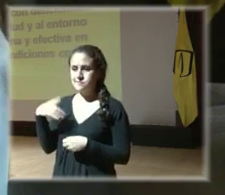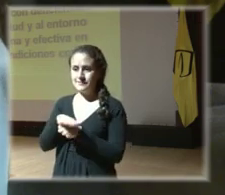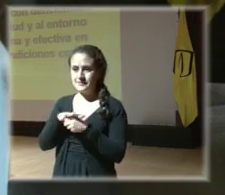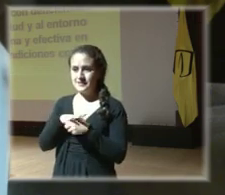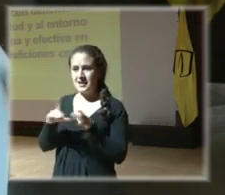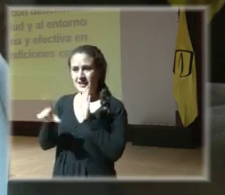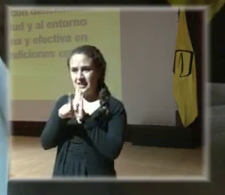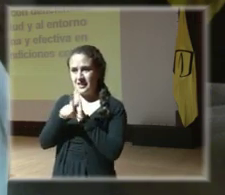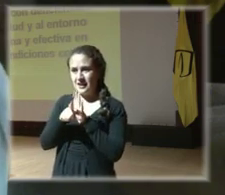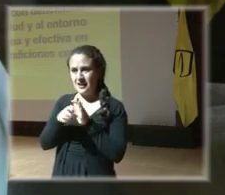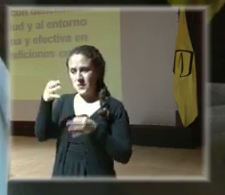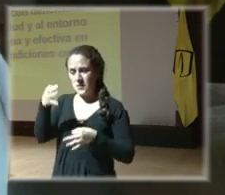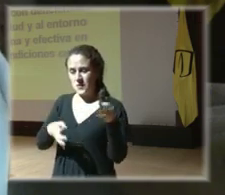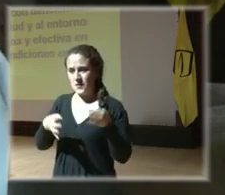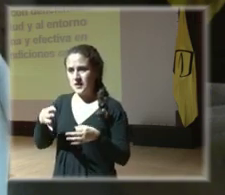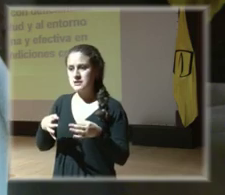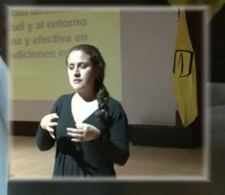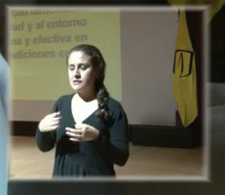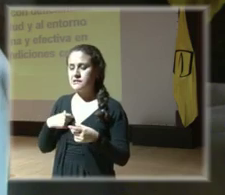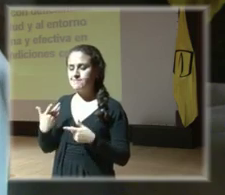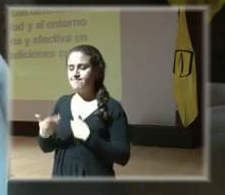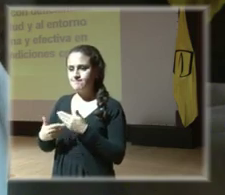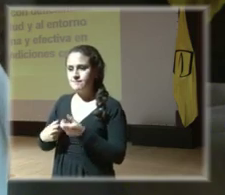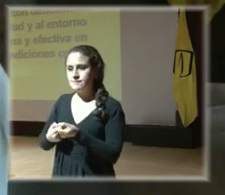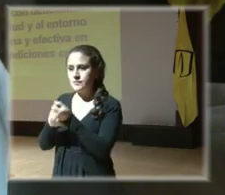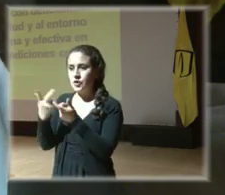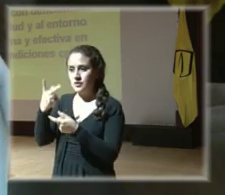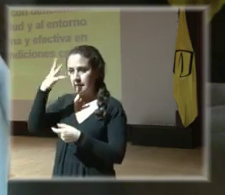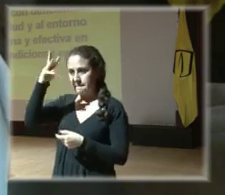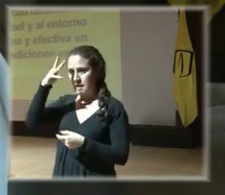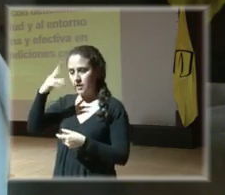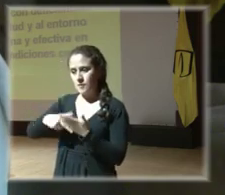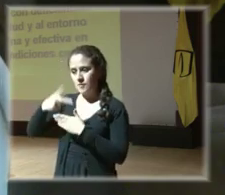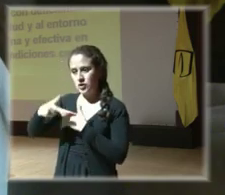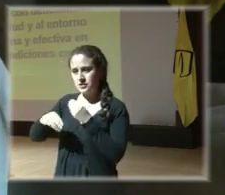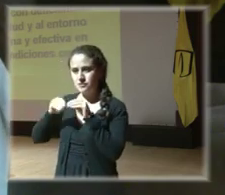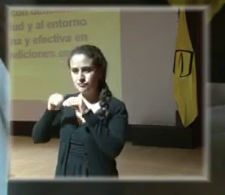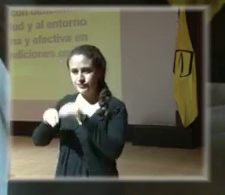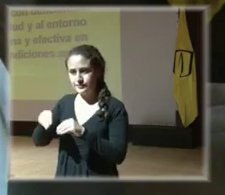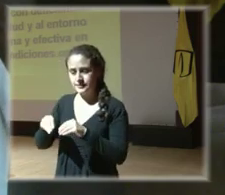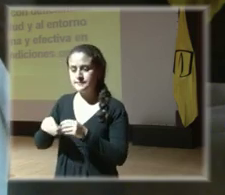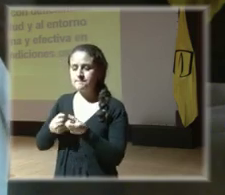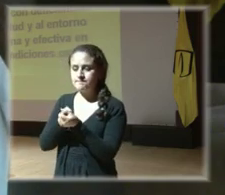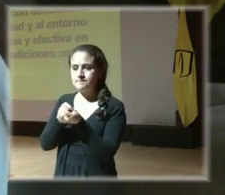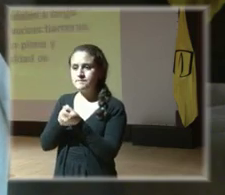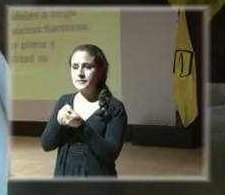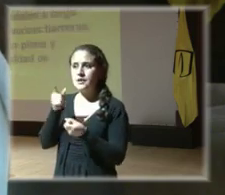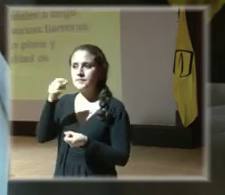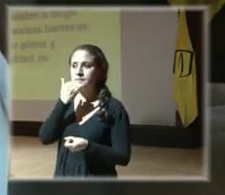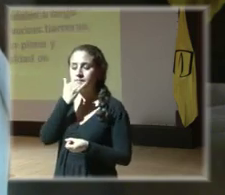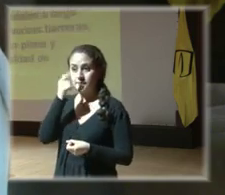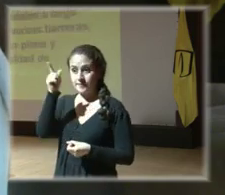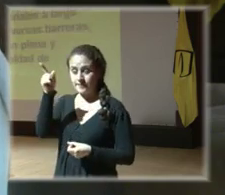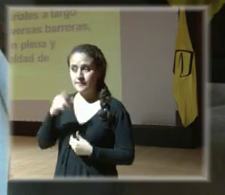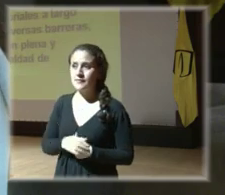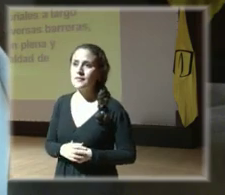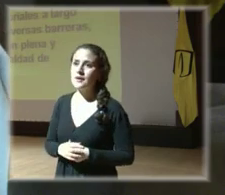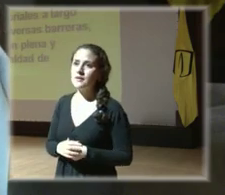hemos visto, estamos apoyando un proyecto en México también, que allí, por ejemplo,